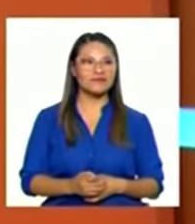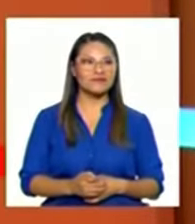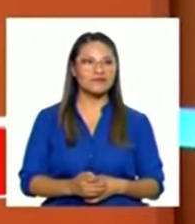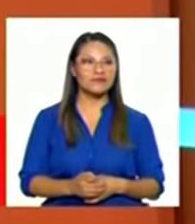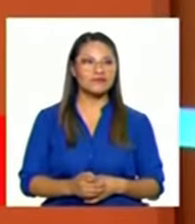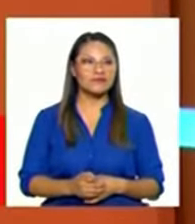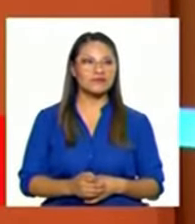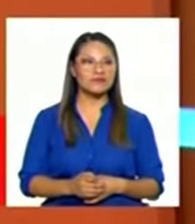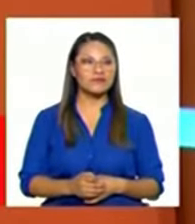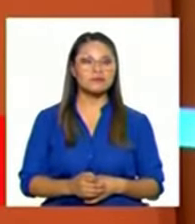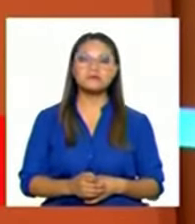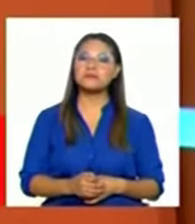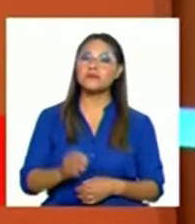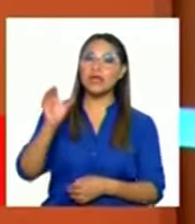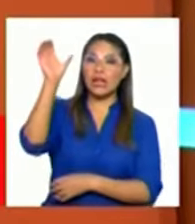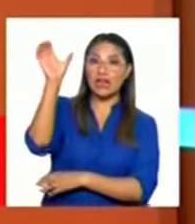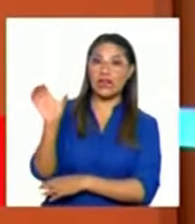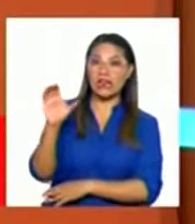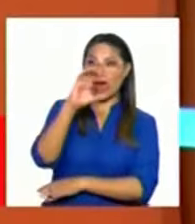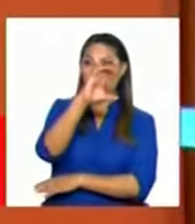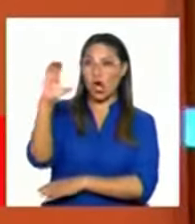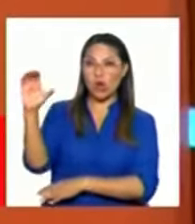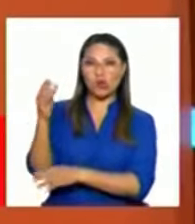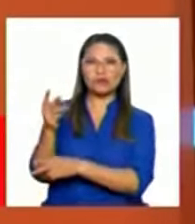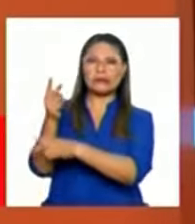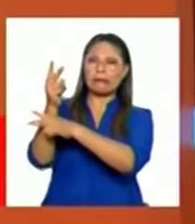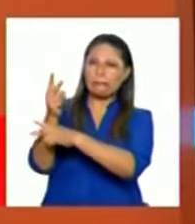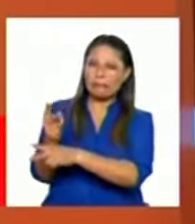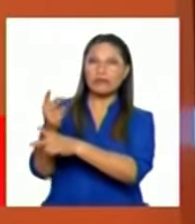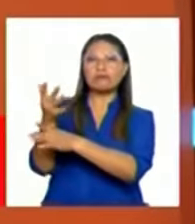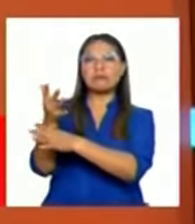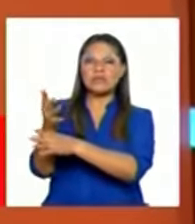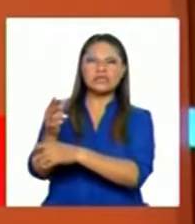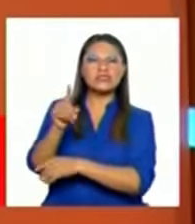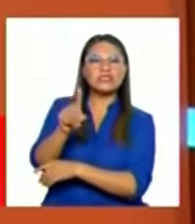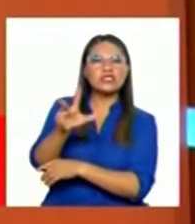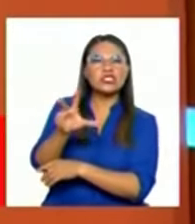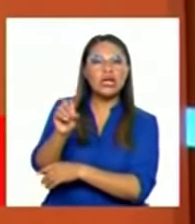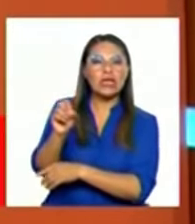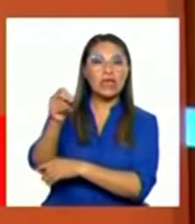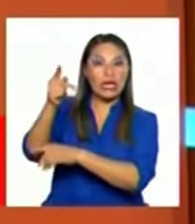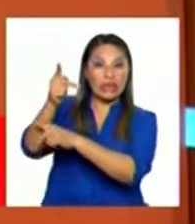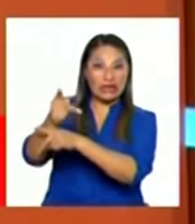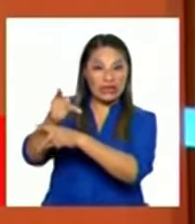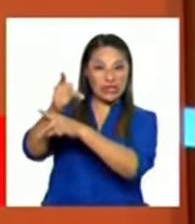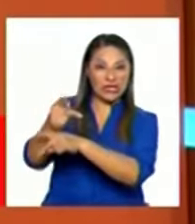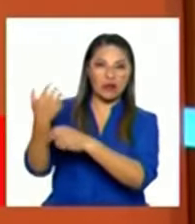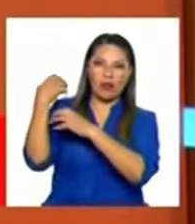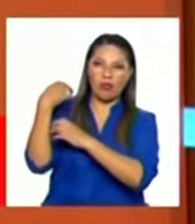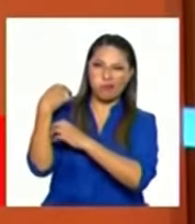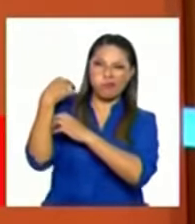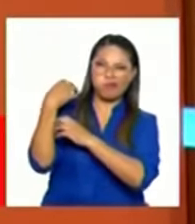La cruz pesaba como 130 kilos, claro. Y el madero, pues no cargaban la cruz, se cargaba el madero